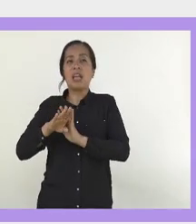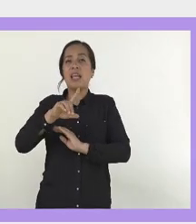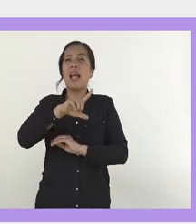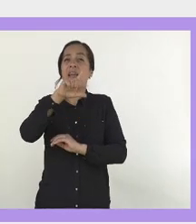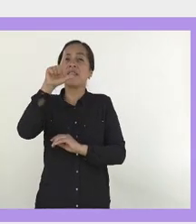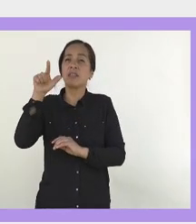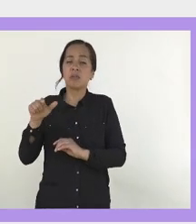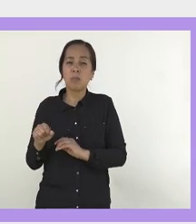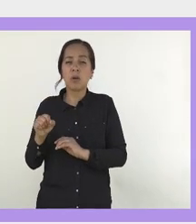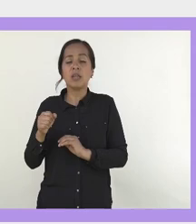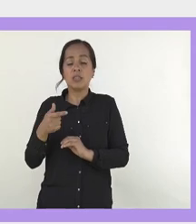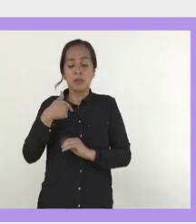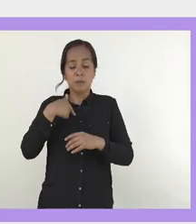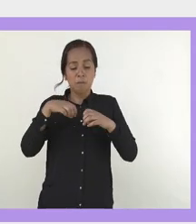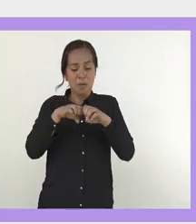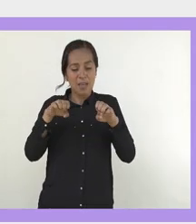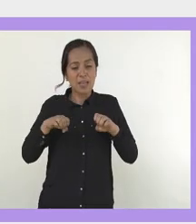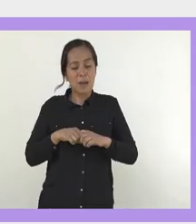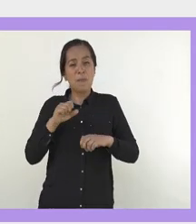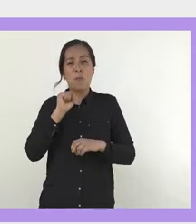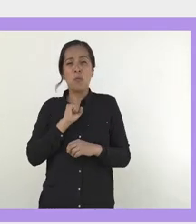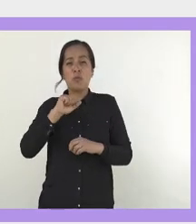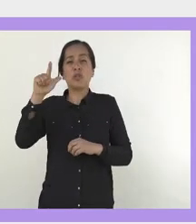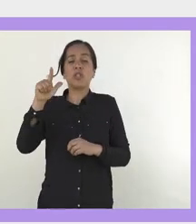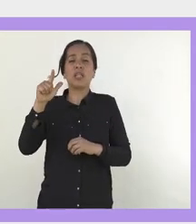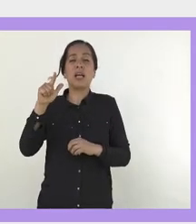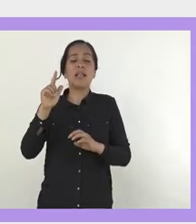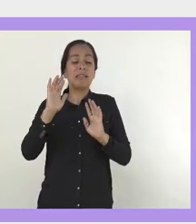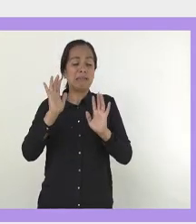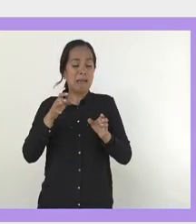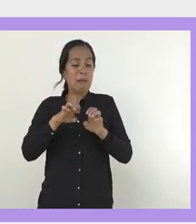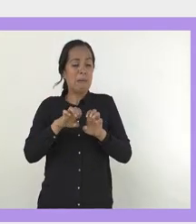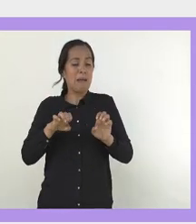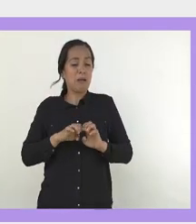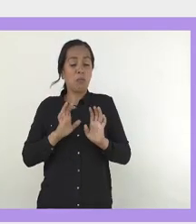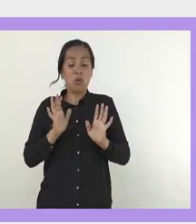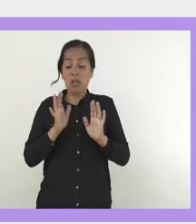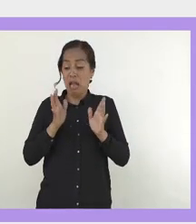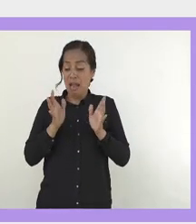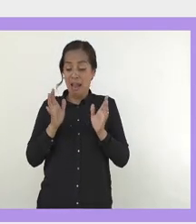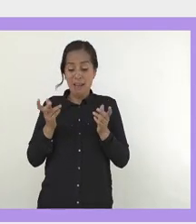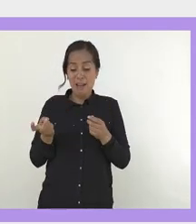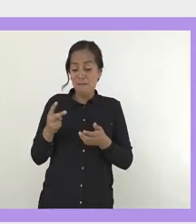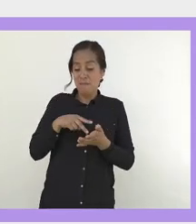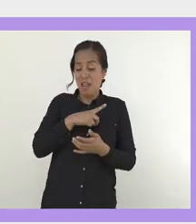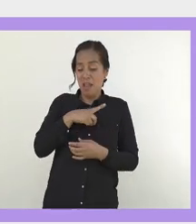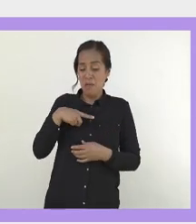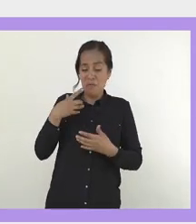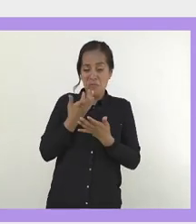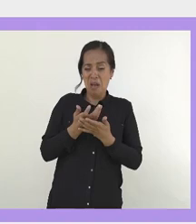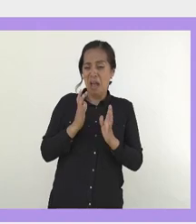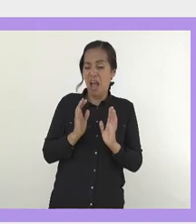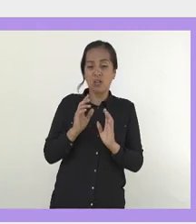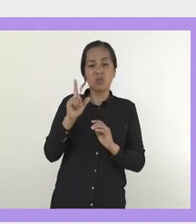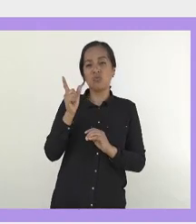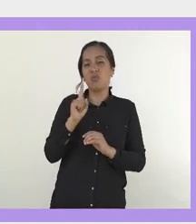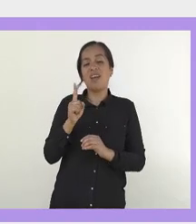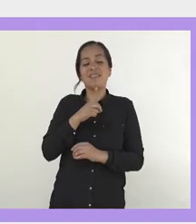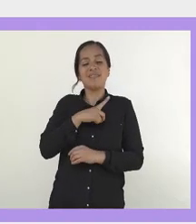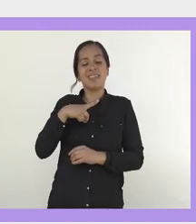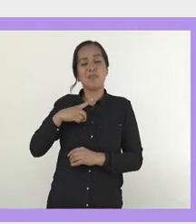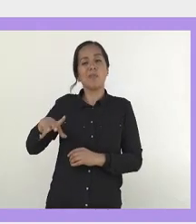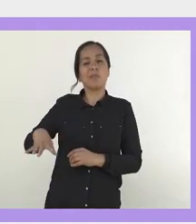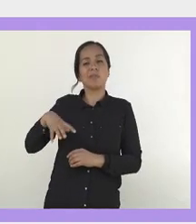ya en en mi equipo profesional pero pues ahí no queda ahora todos los días tengo que luchar para ser mejor para llegar